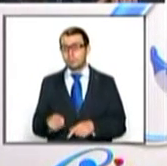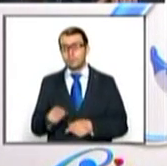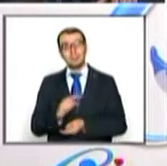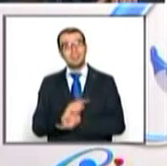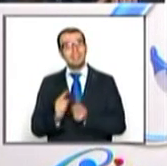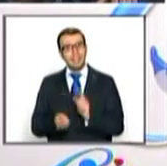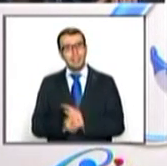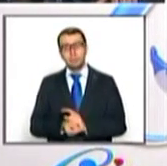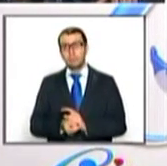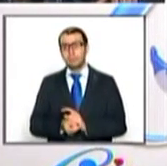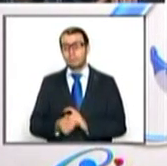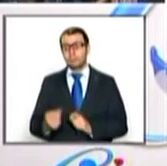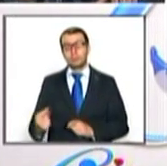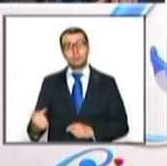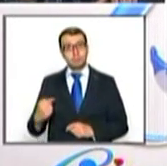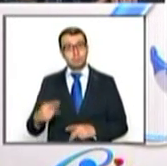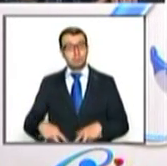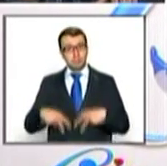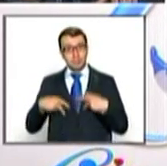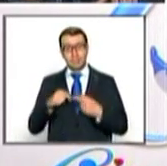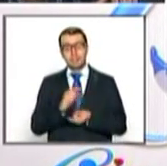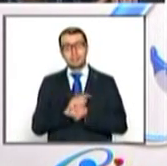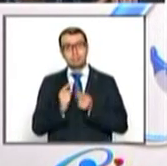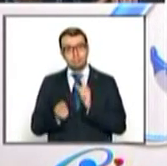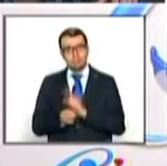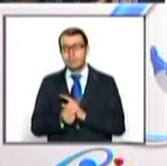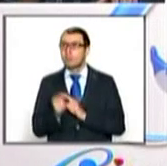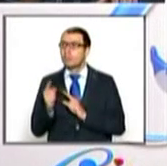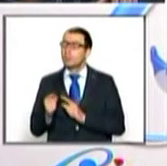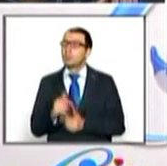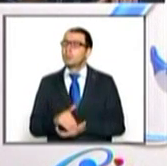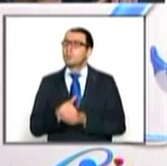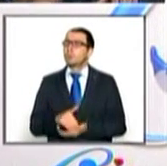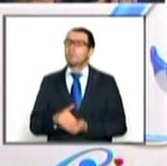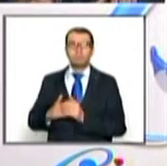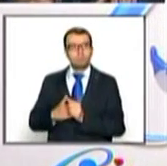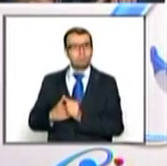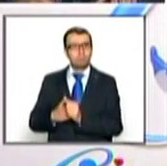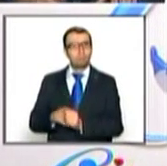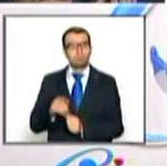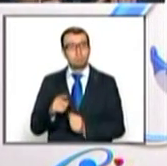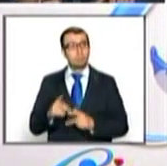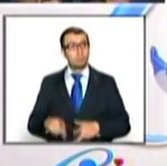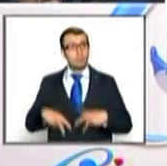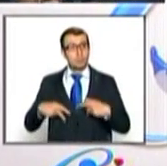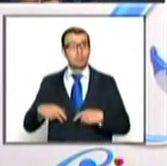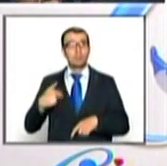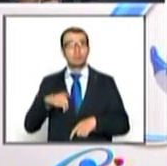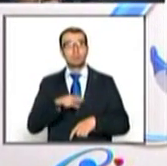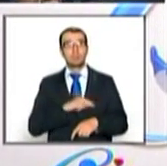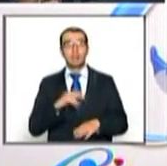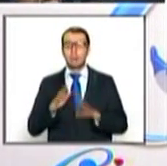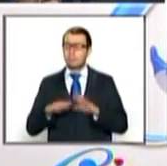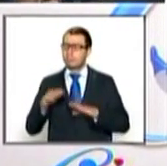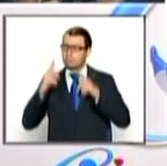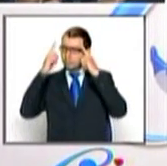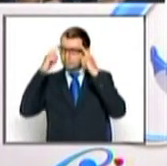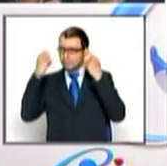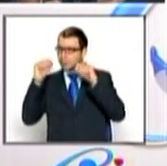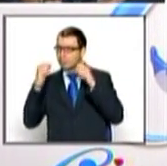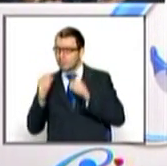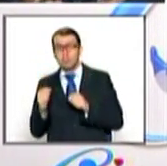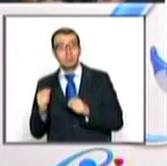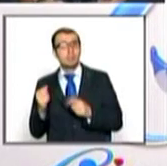estilo de vida del paciente, de hacer una terapia o una guía de nutrición, una guía de estilo de vida, también nos preocupamos porque poco a poco podamos